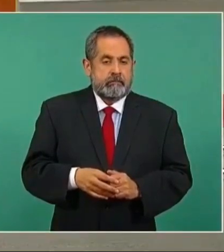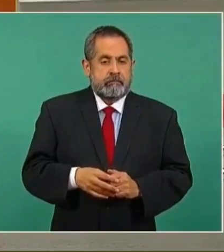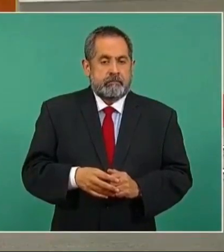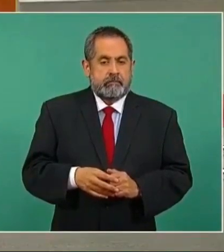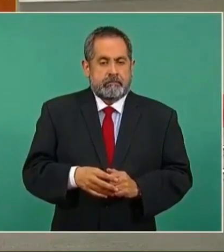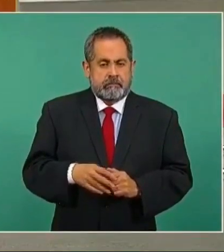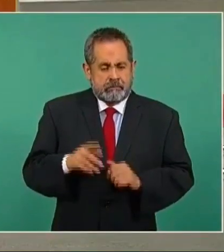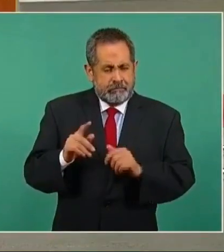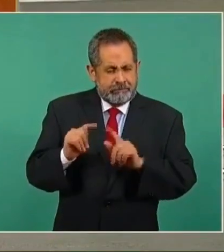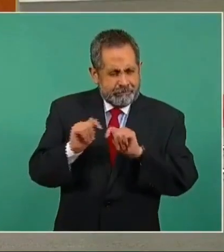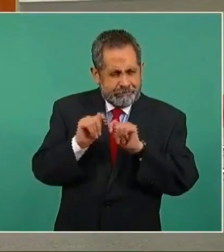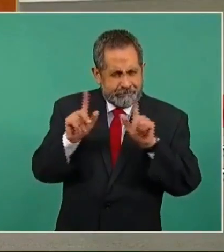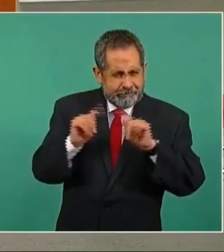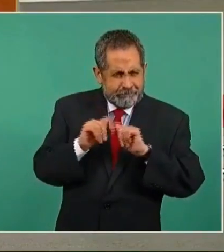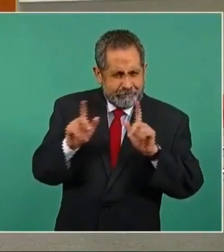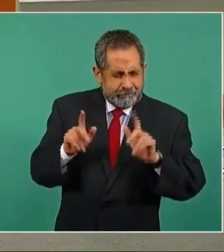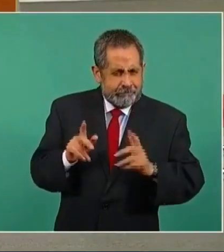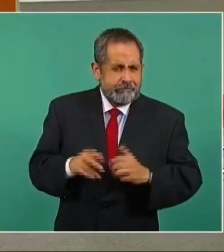Esta es la escala.